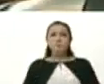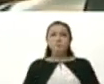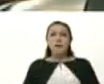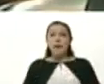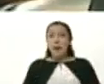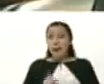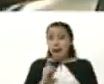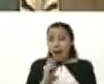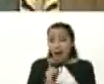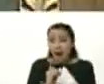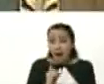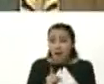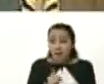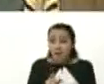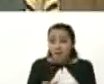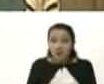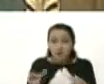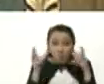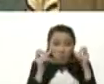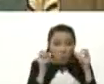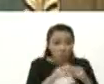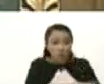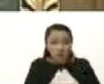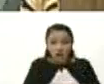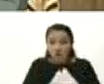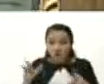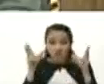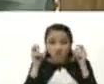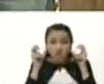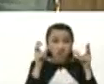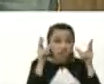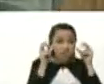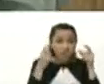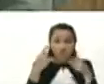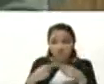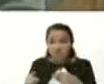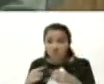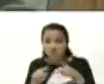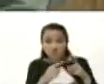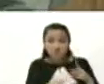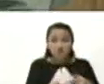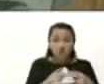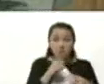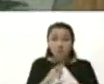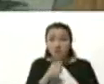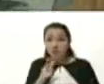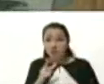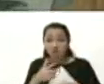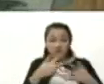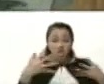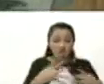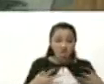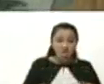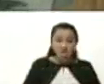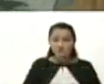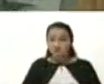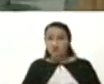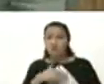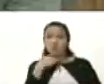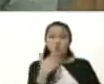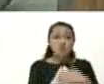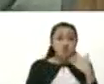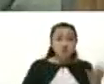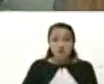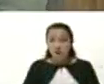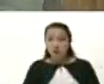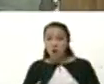niños. No sé qué vamos a hacer con la música de reggaetón mal hecho y grosero y que